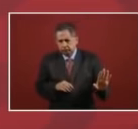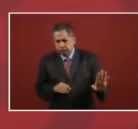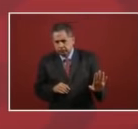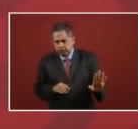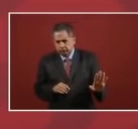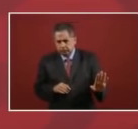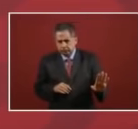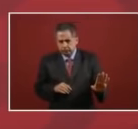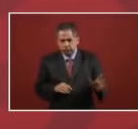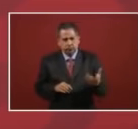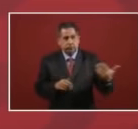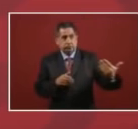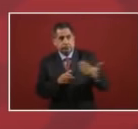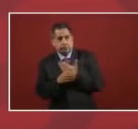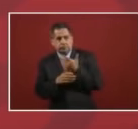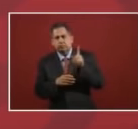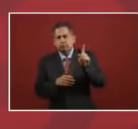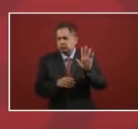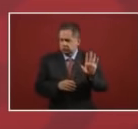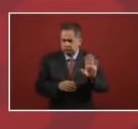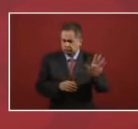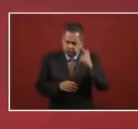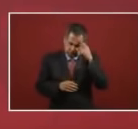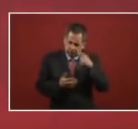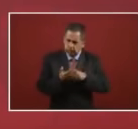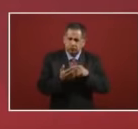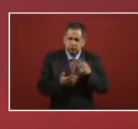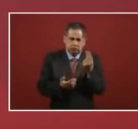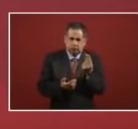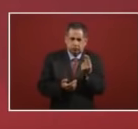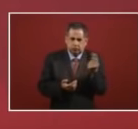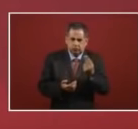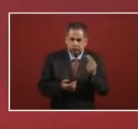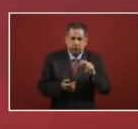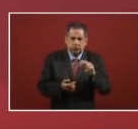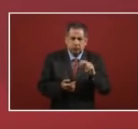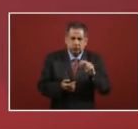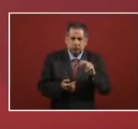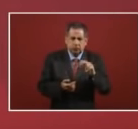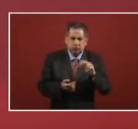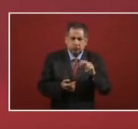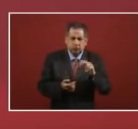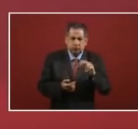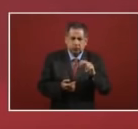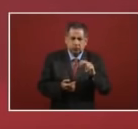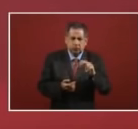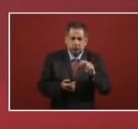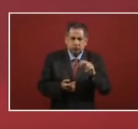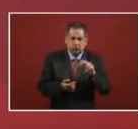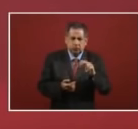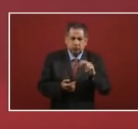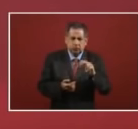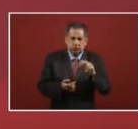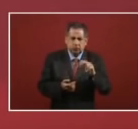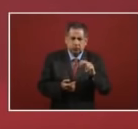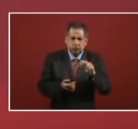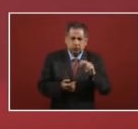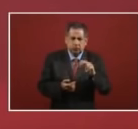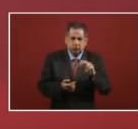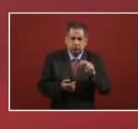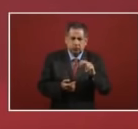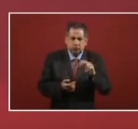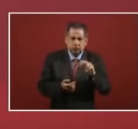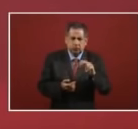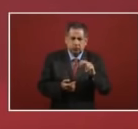la intervención de un gobierno extranjero por trazo muy duro